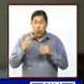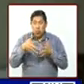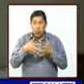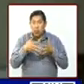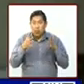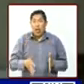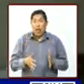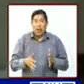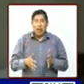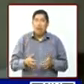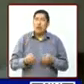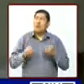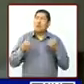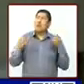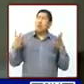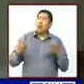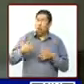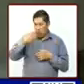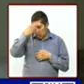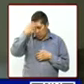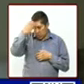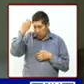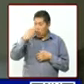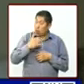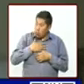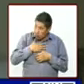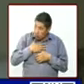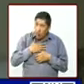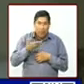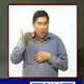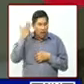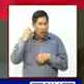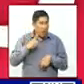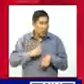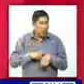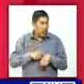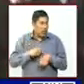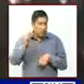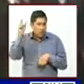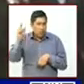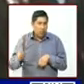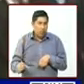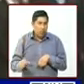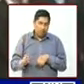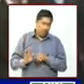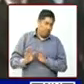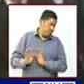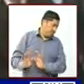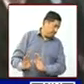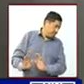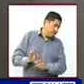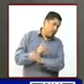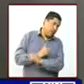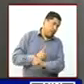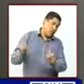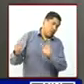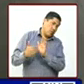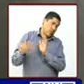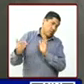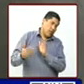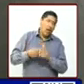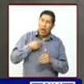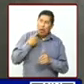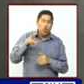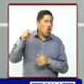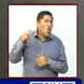Están sacando muchas conclusiones, ¿no? Simplemente yo voy a decir, en aquel tiempo este personaje ha sido nefasto para la democracia boliviana, decía